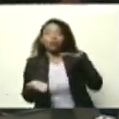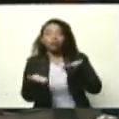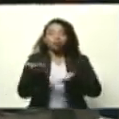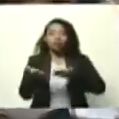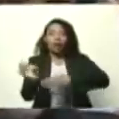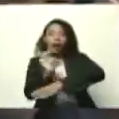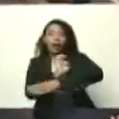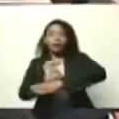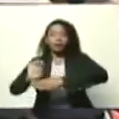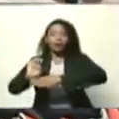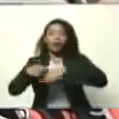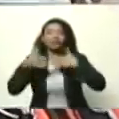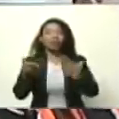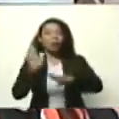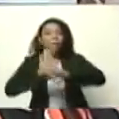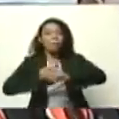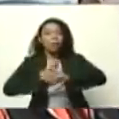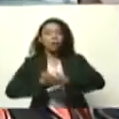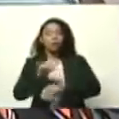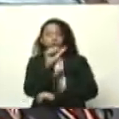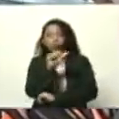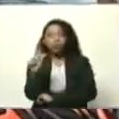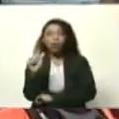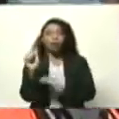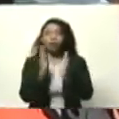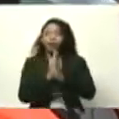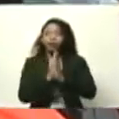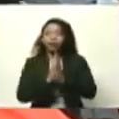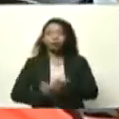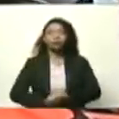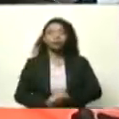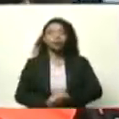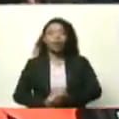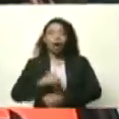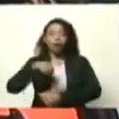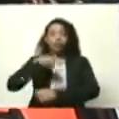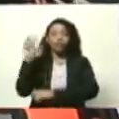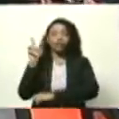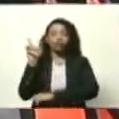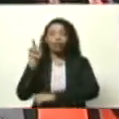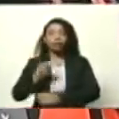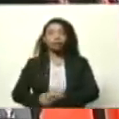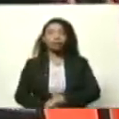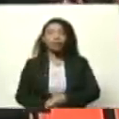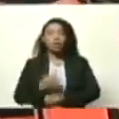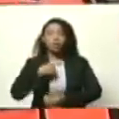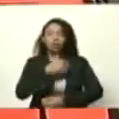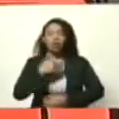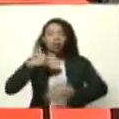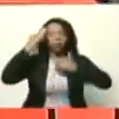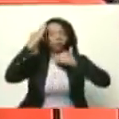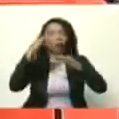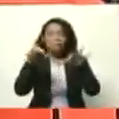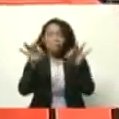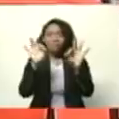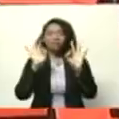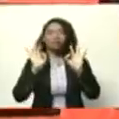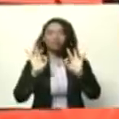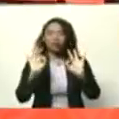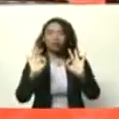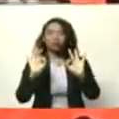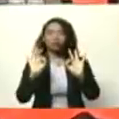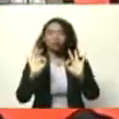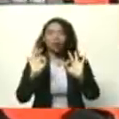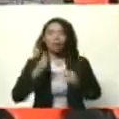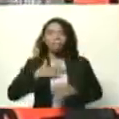de lo que fue la Semana Santa en Venezuela. Quiero saludar muy especialmente